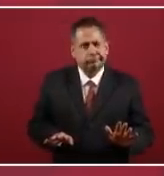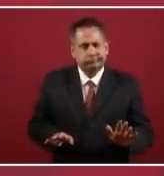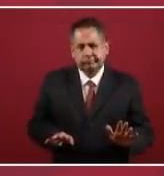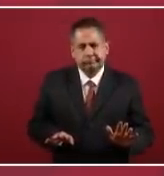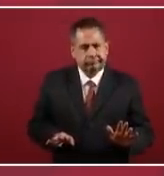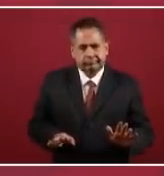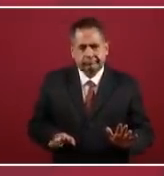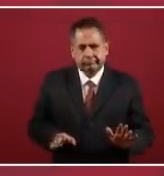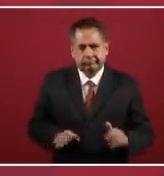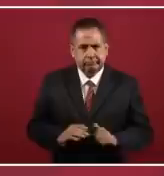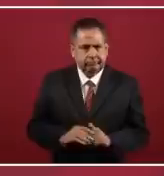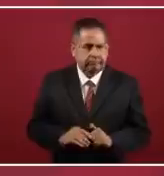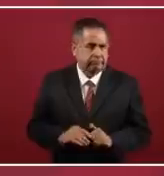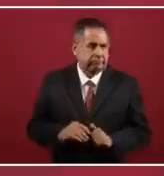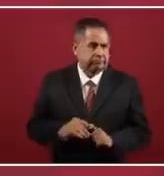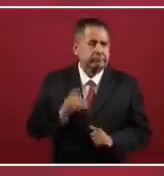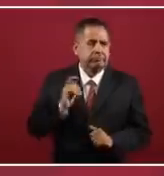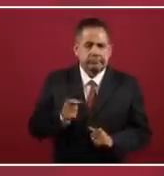para